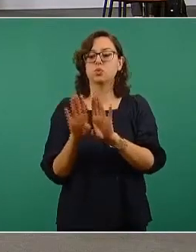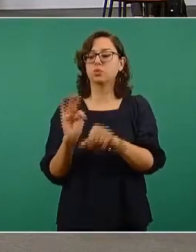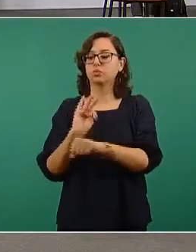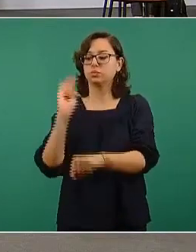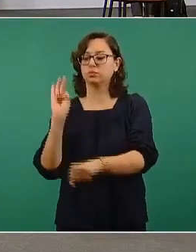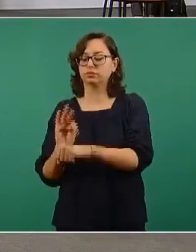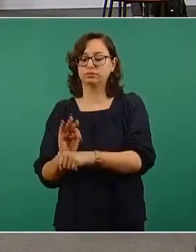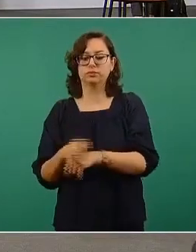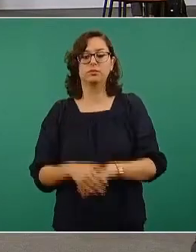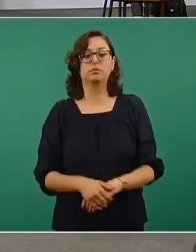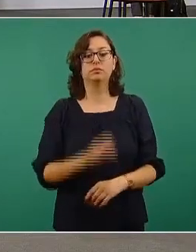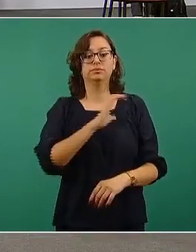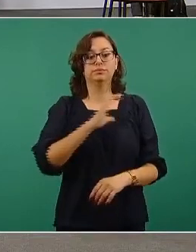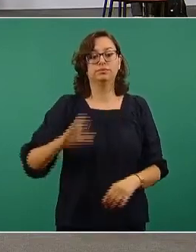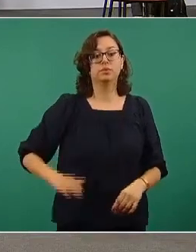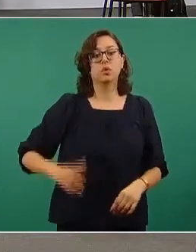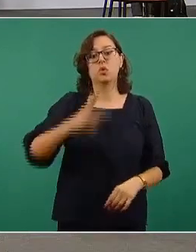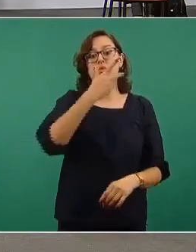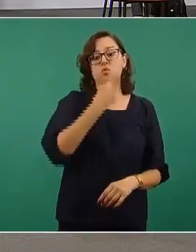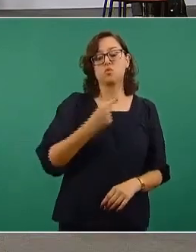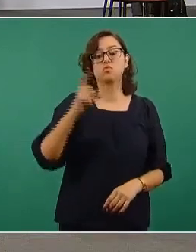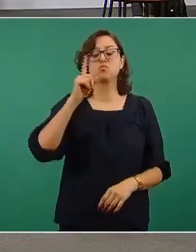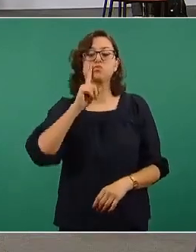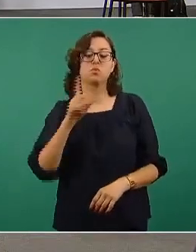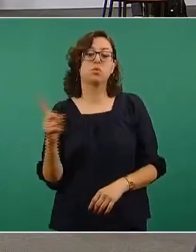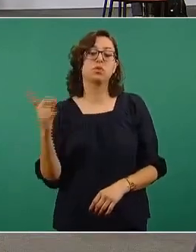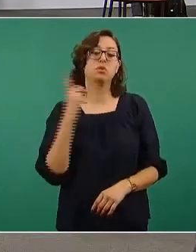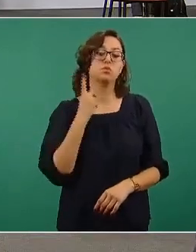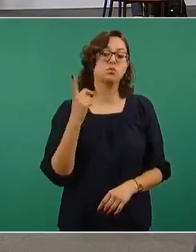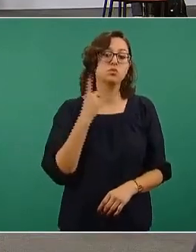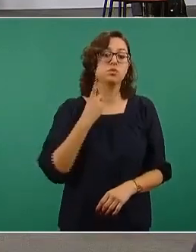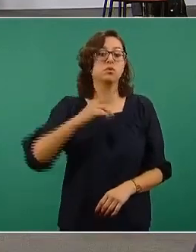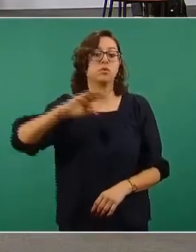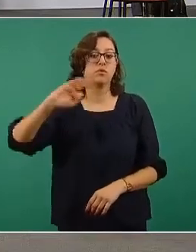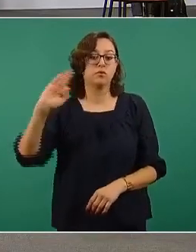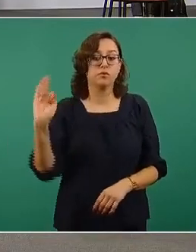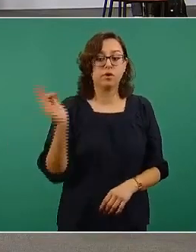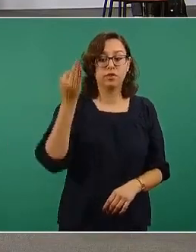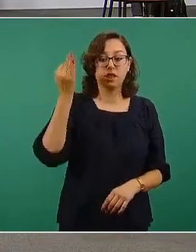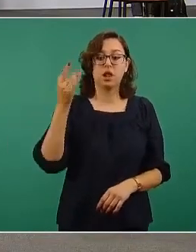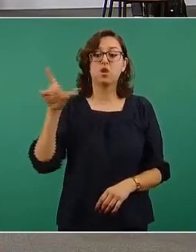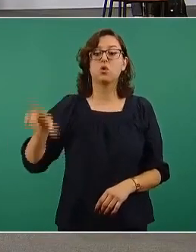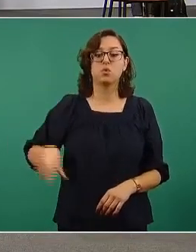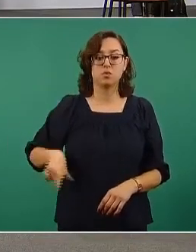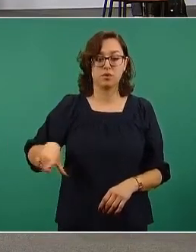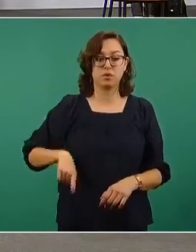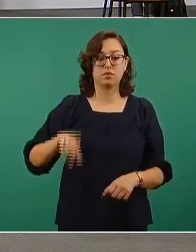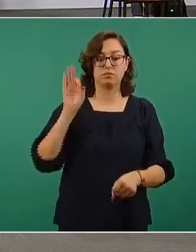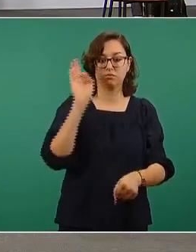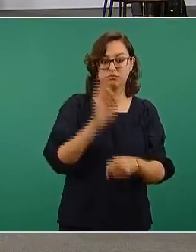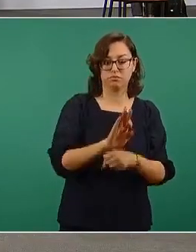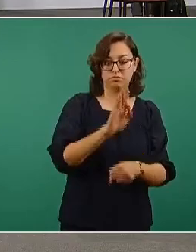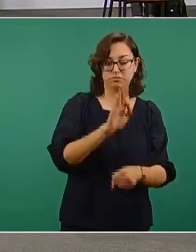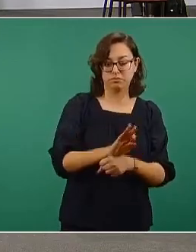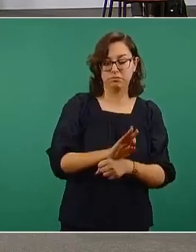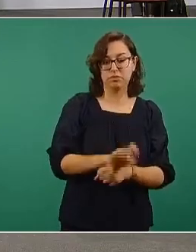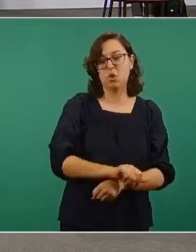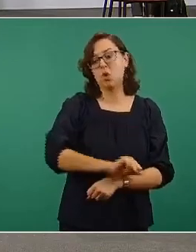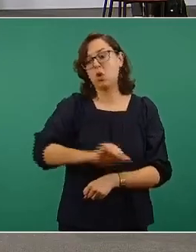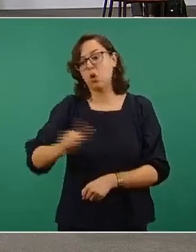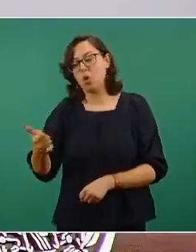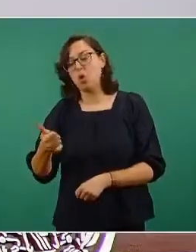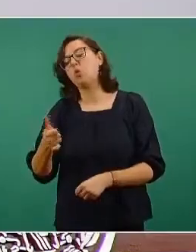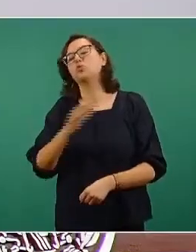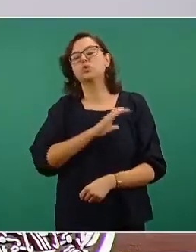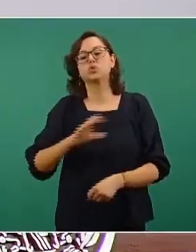y diputaciones federales, hay que recordarlo, son protegidas por el Gobierno de México, mientras que los aspirantes a otros